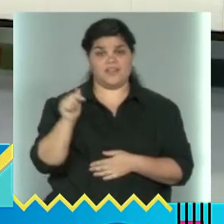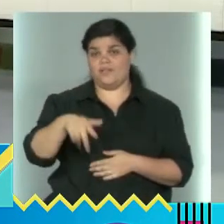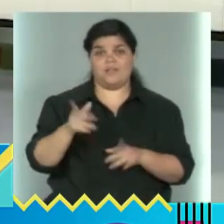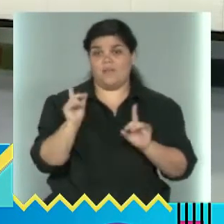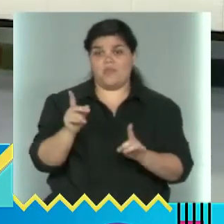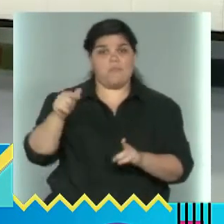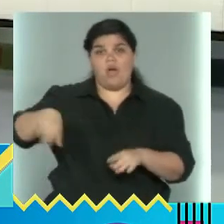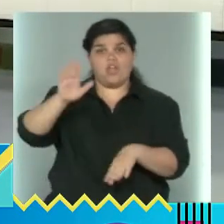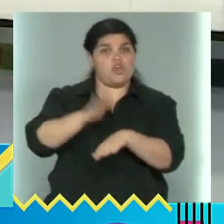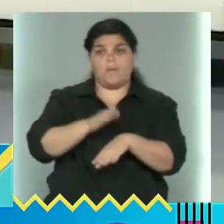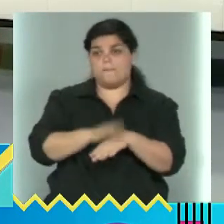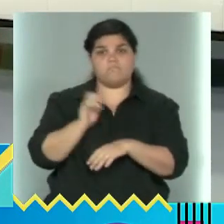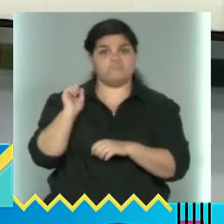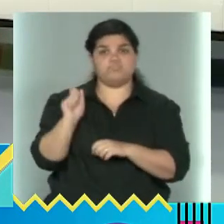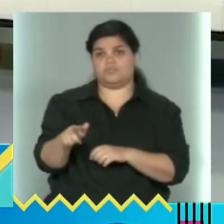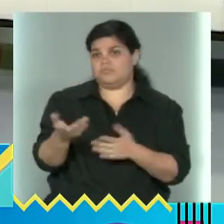males, por así decirlo.